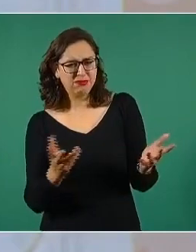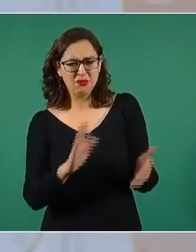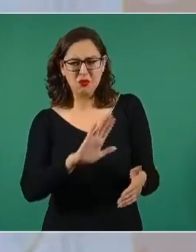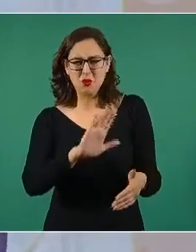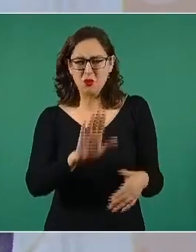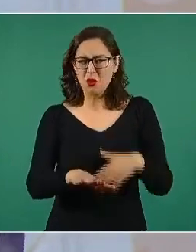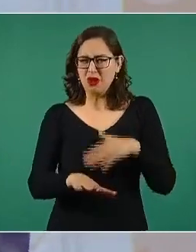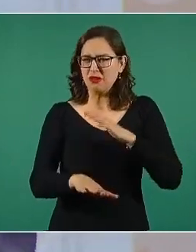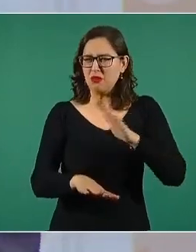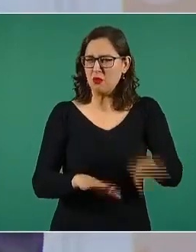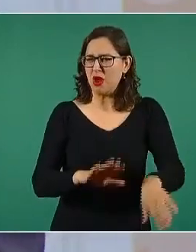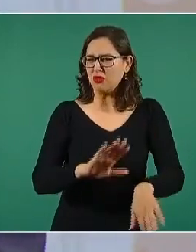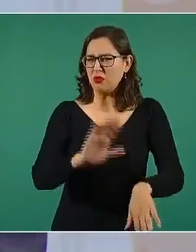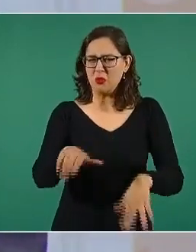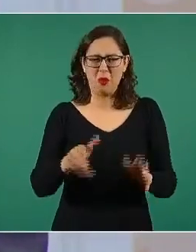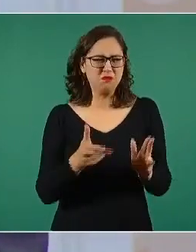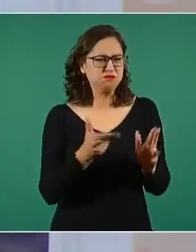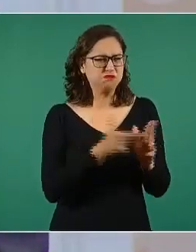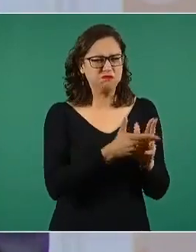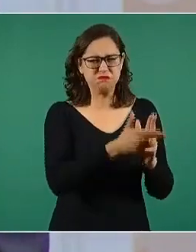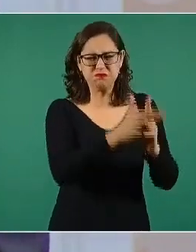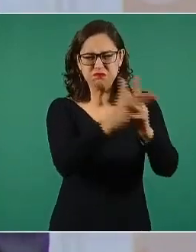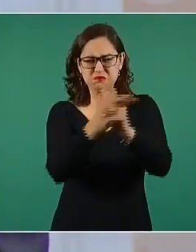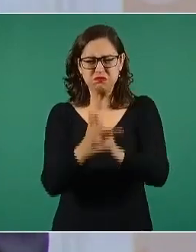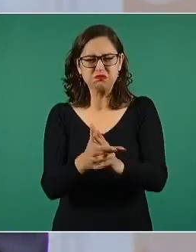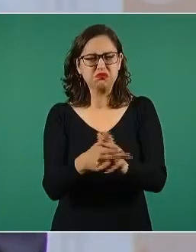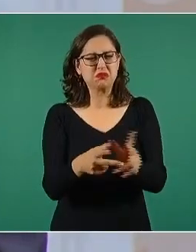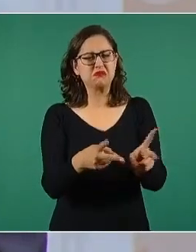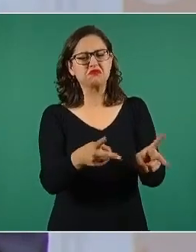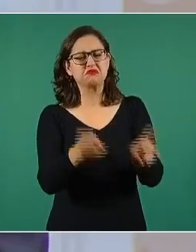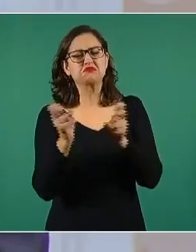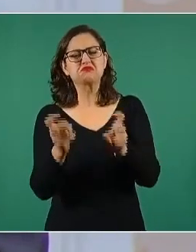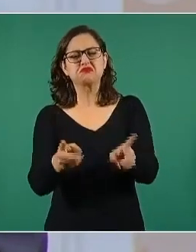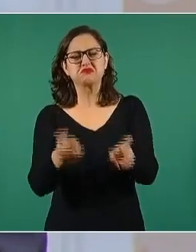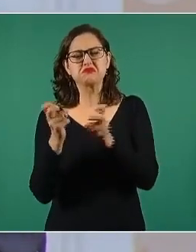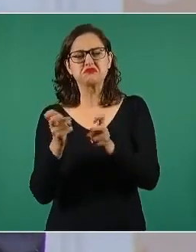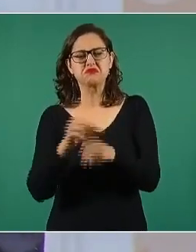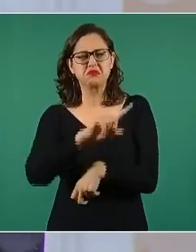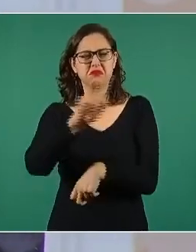tanto pueblo arrasado, saqueado y quemado,